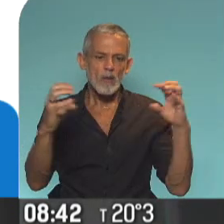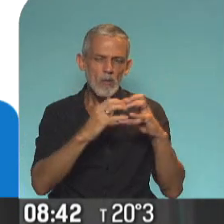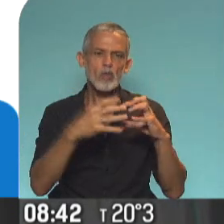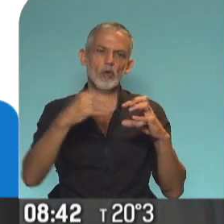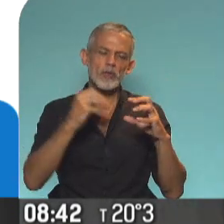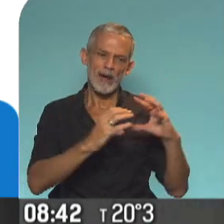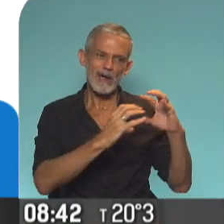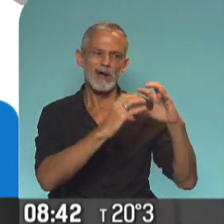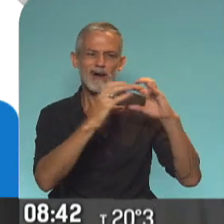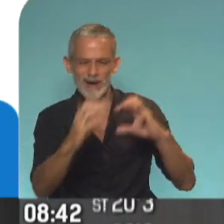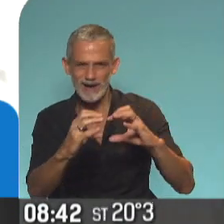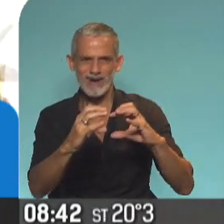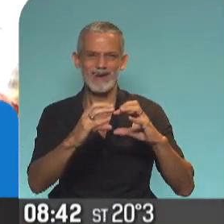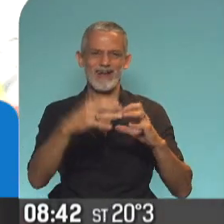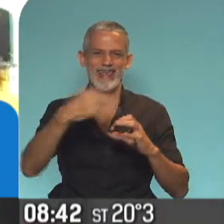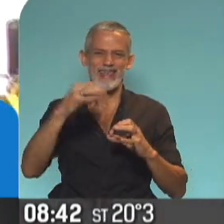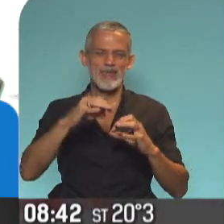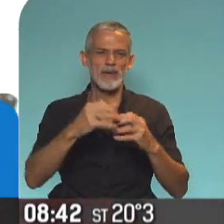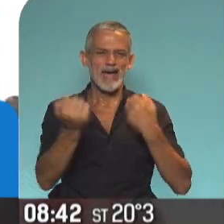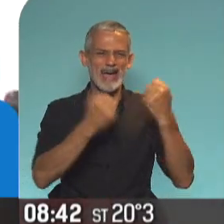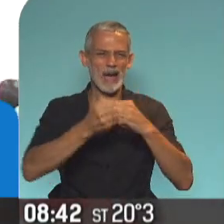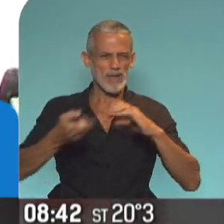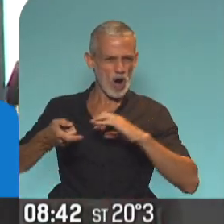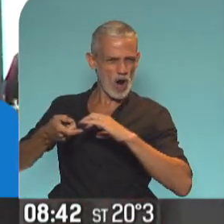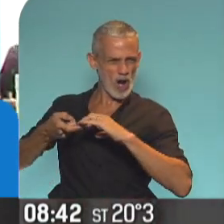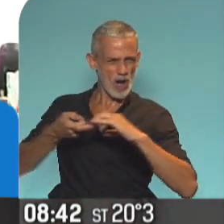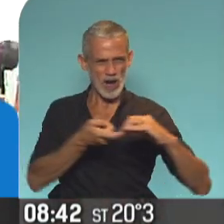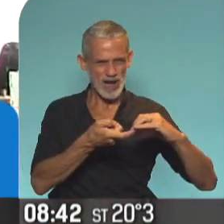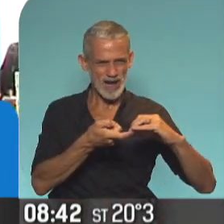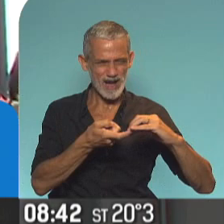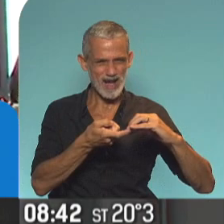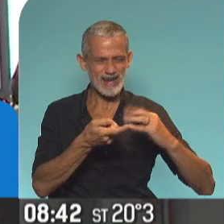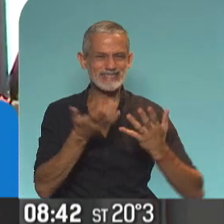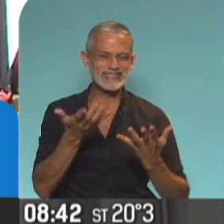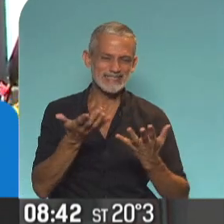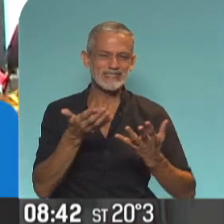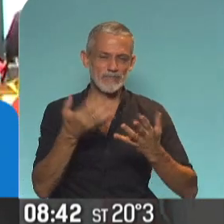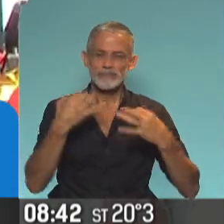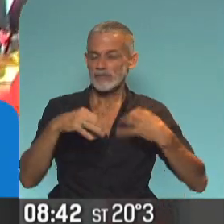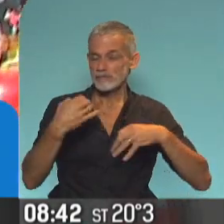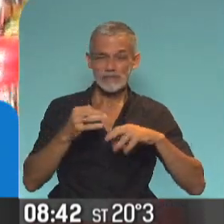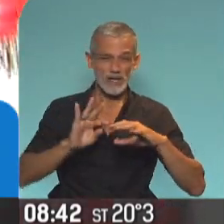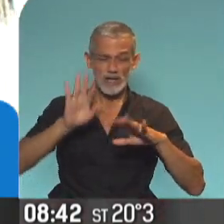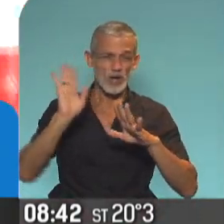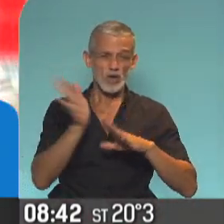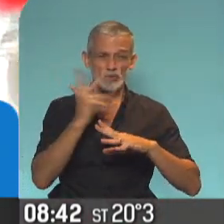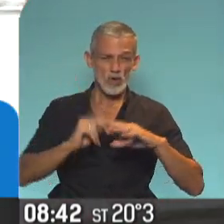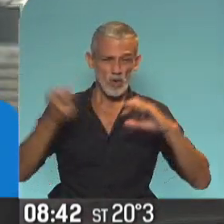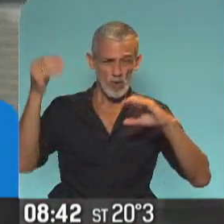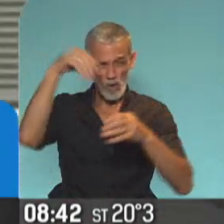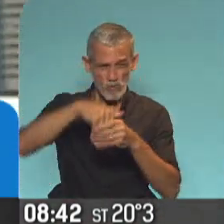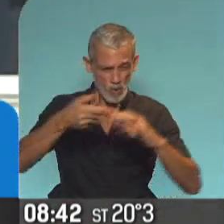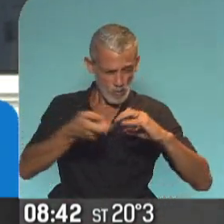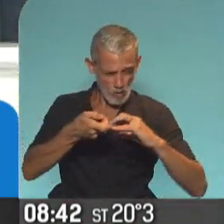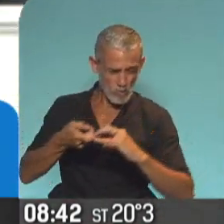trasladarse con una especie de camión gigante donde se insertaban todos esos esos módulos y se